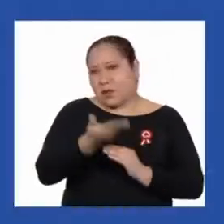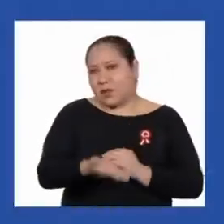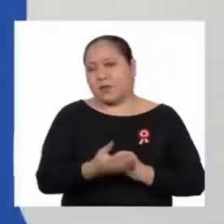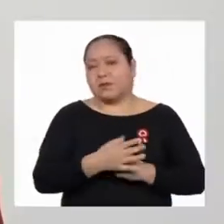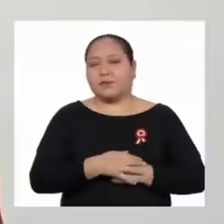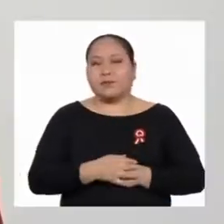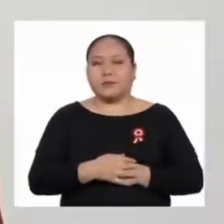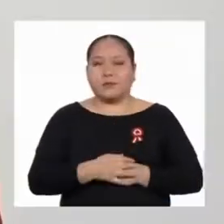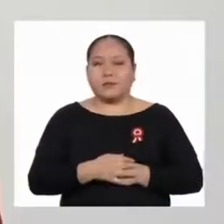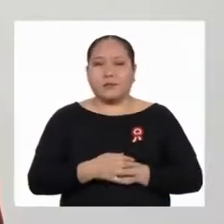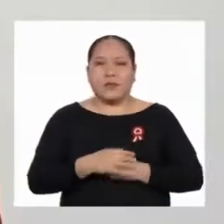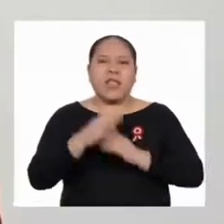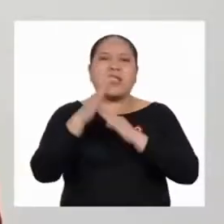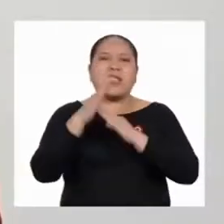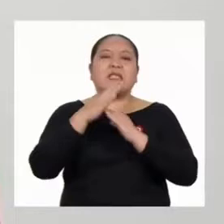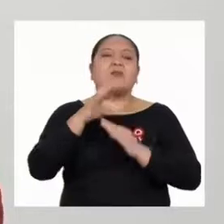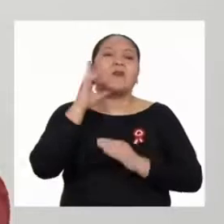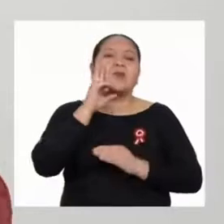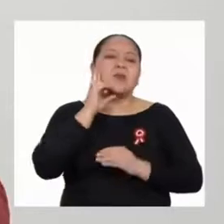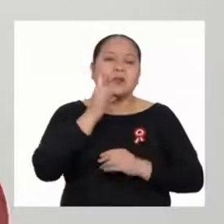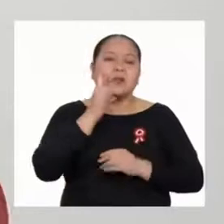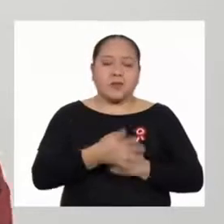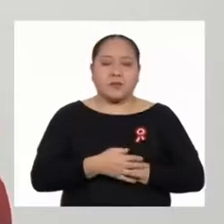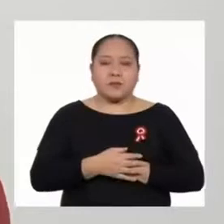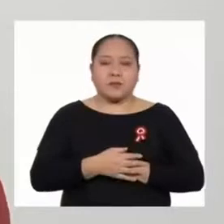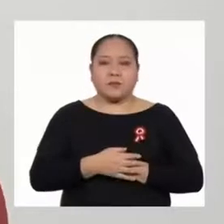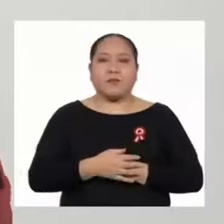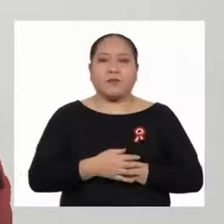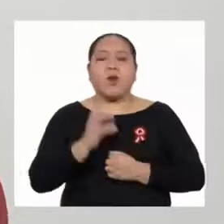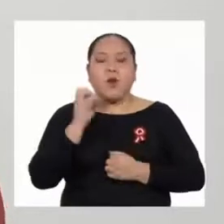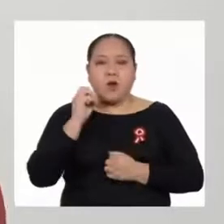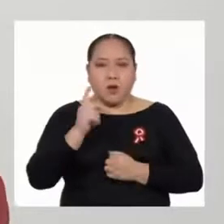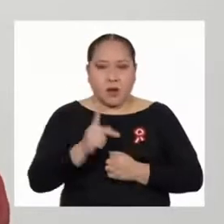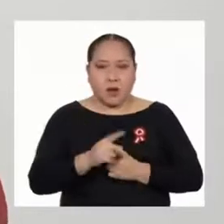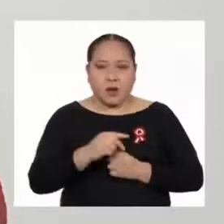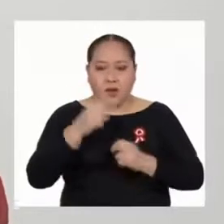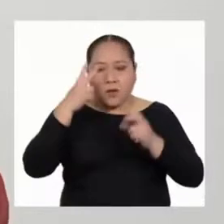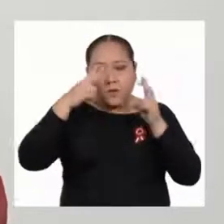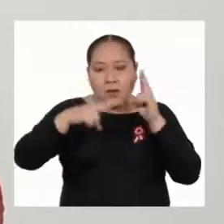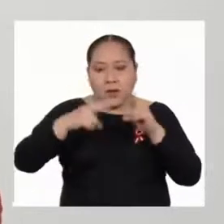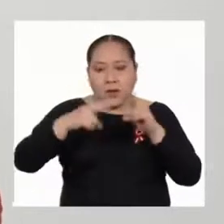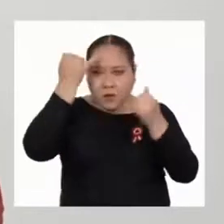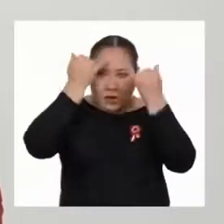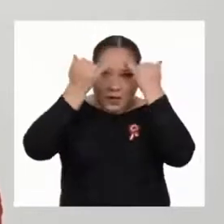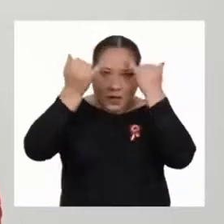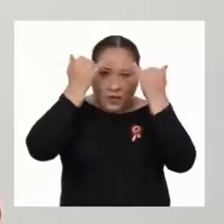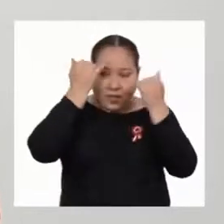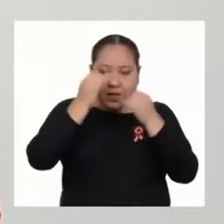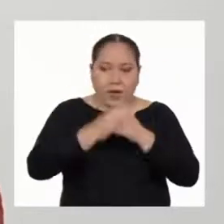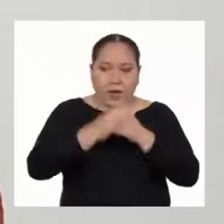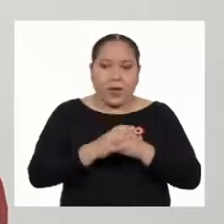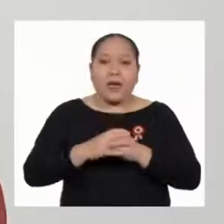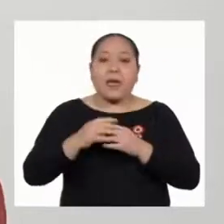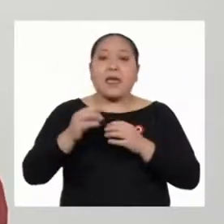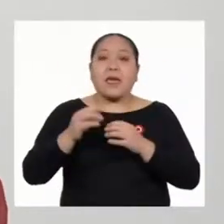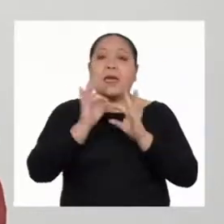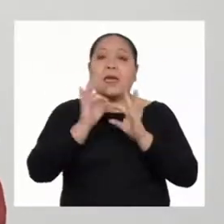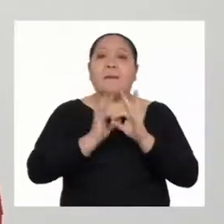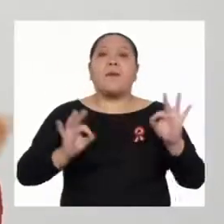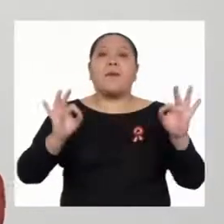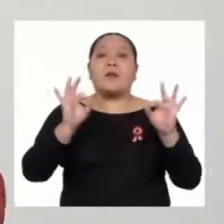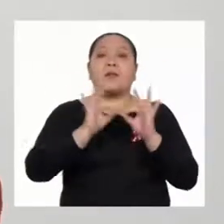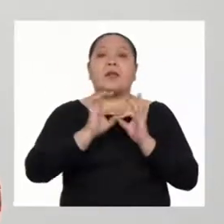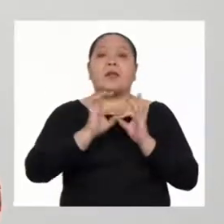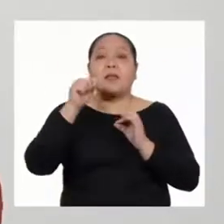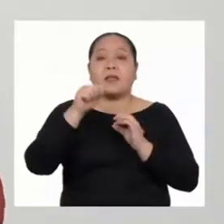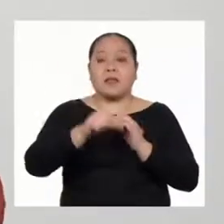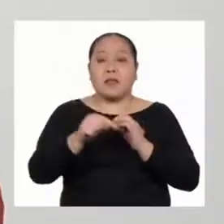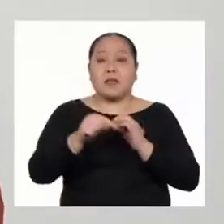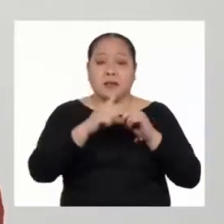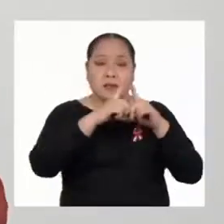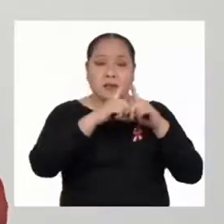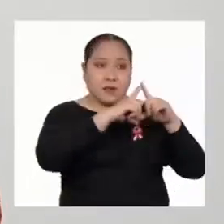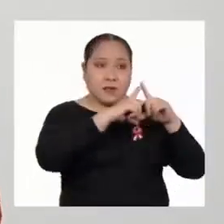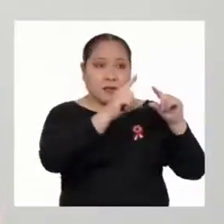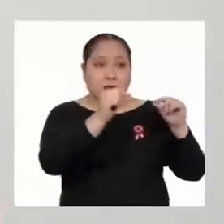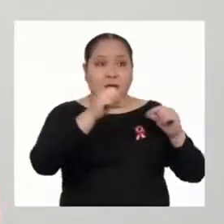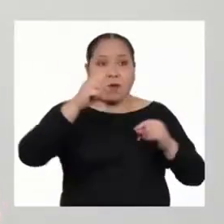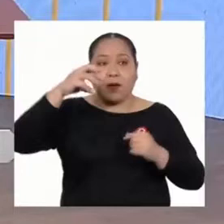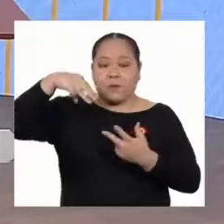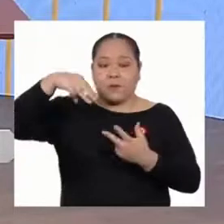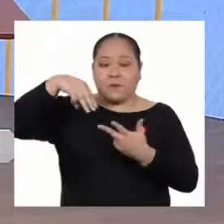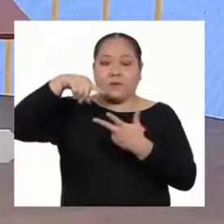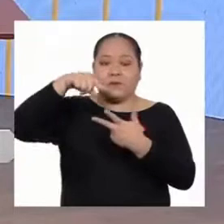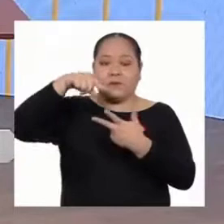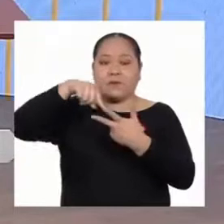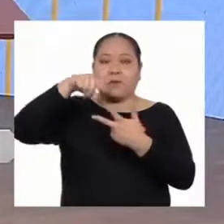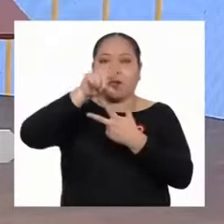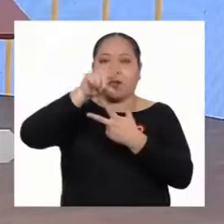discriminación racial. De acuerdo. Ahora identifiquemos la idea principal del párrafo. Usemos ahora la macrorregla de